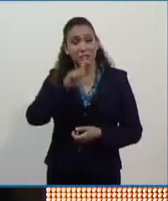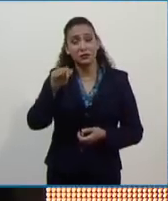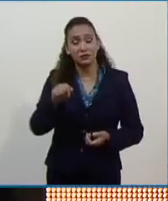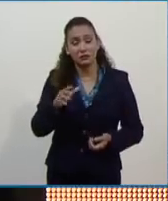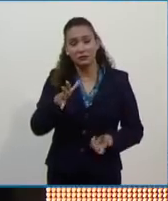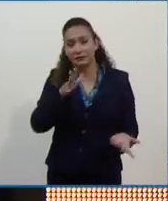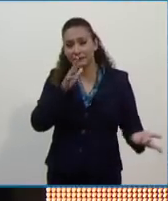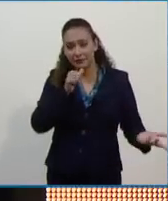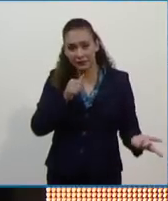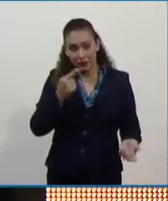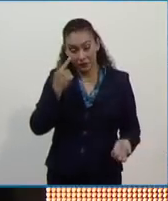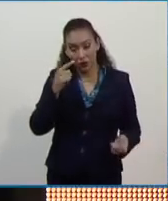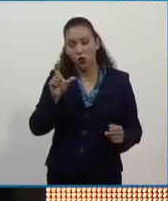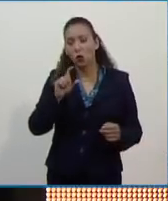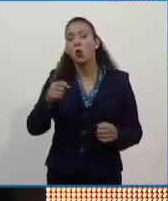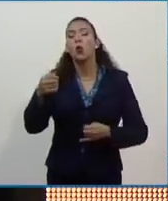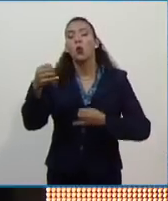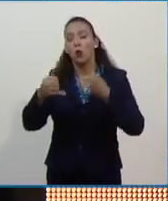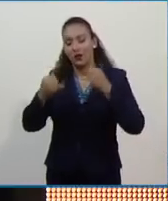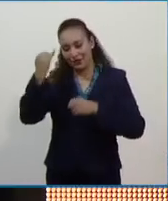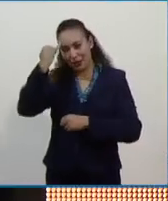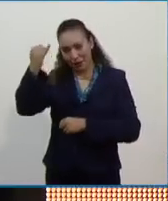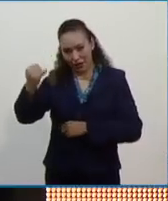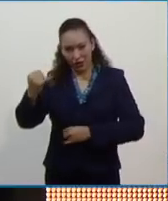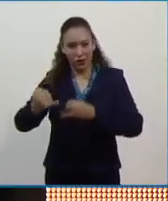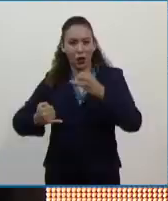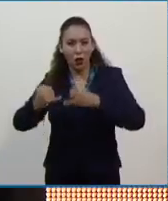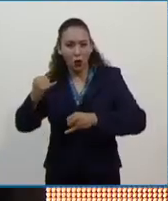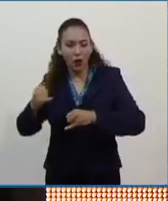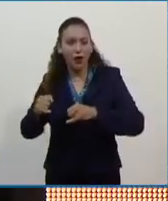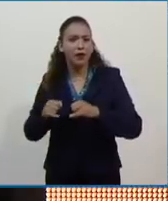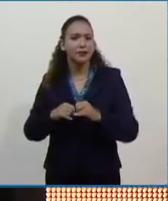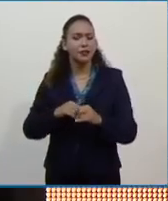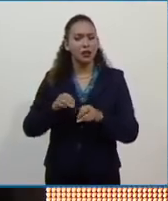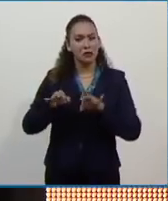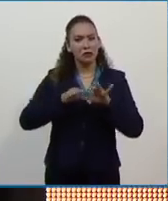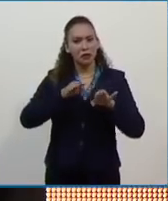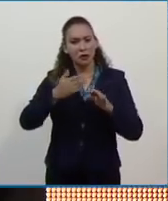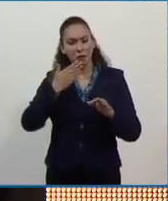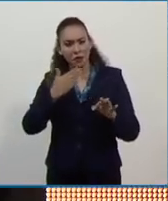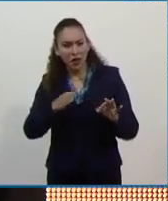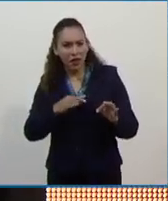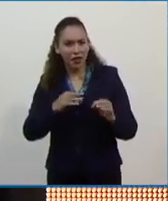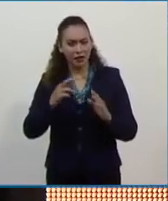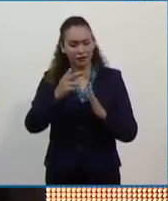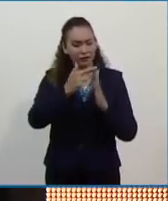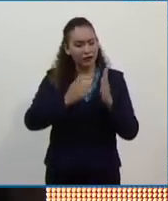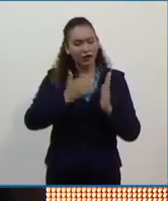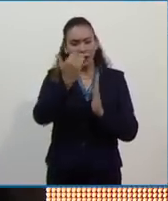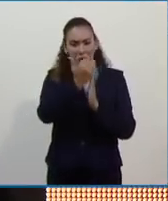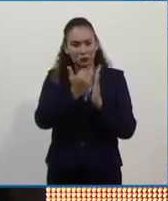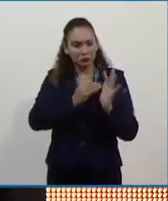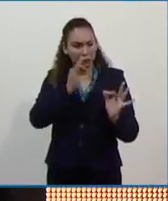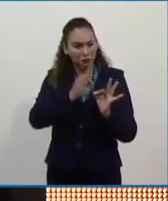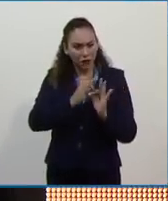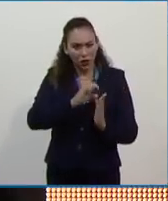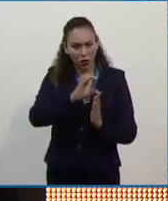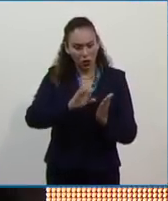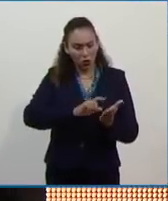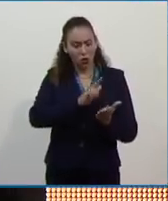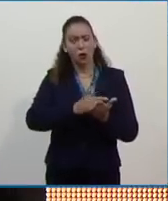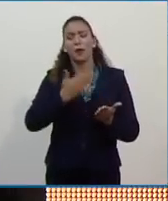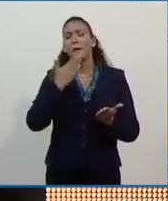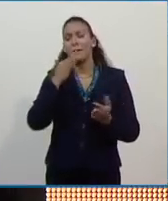juez ordene ejecutar un laudo brillantemente tomado, bajo los mejores estándares, el mejor laudo que